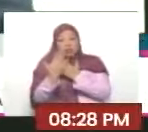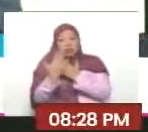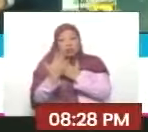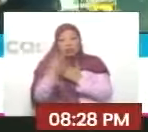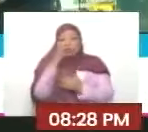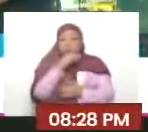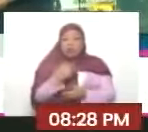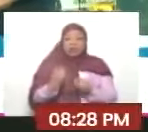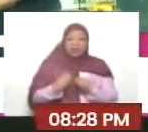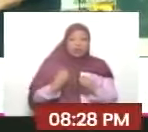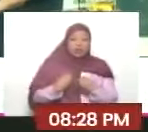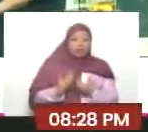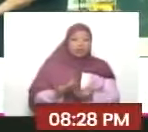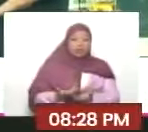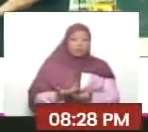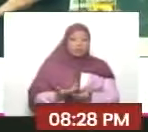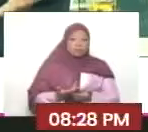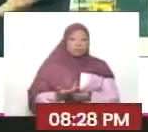tienen vida.